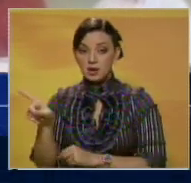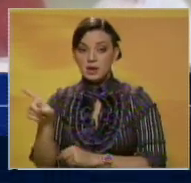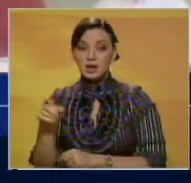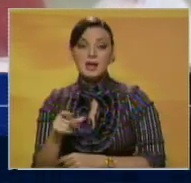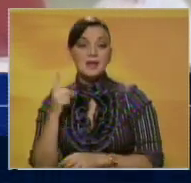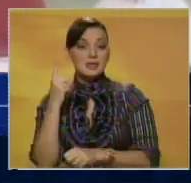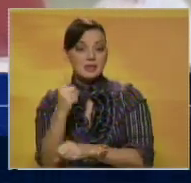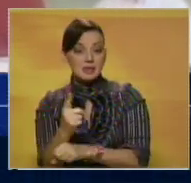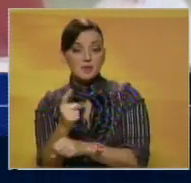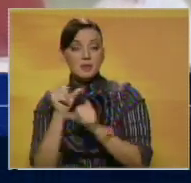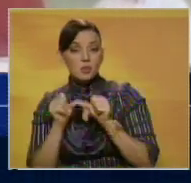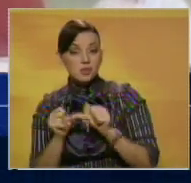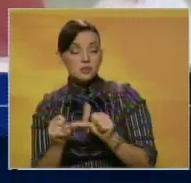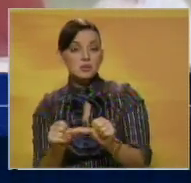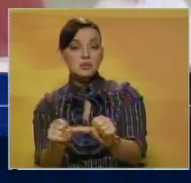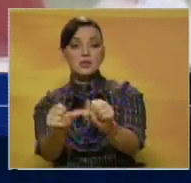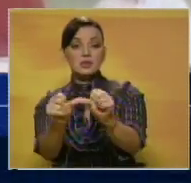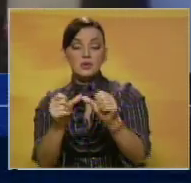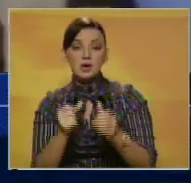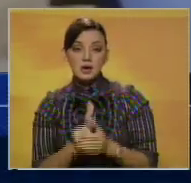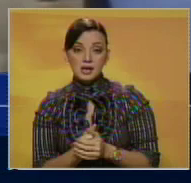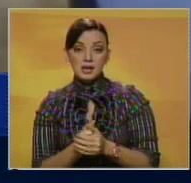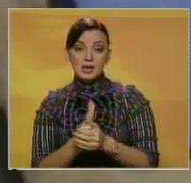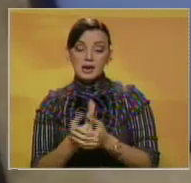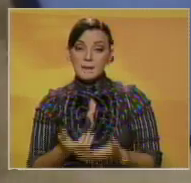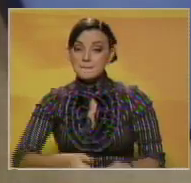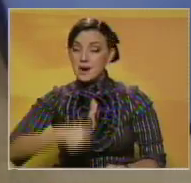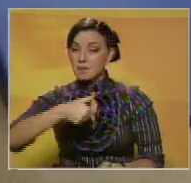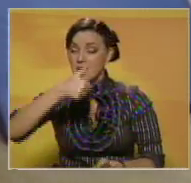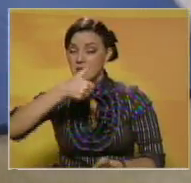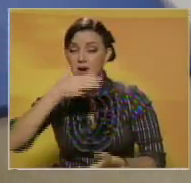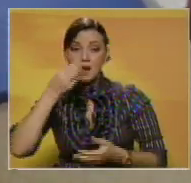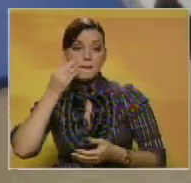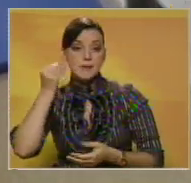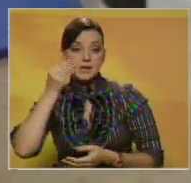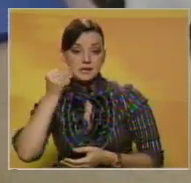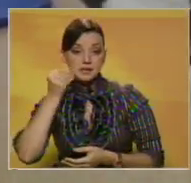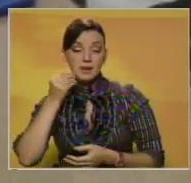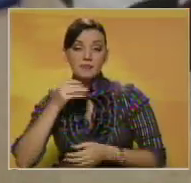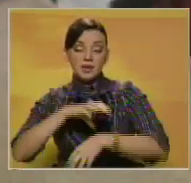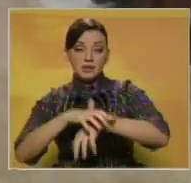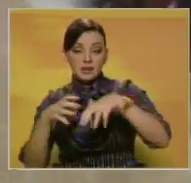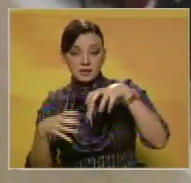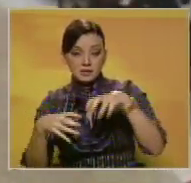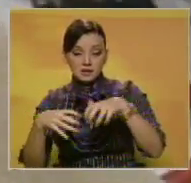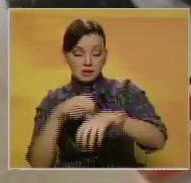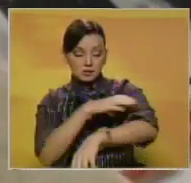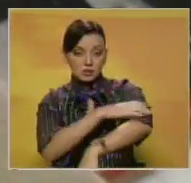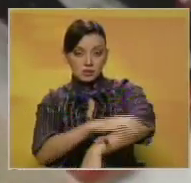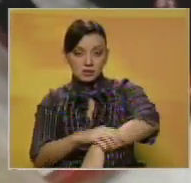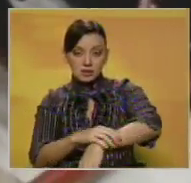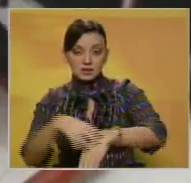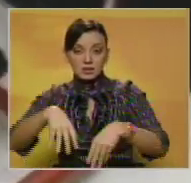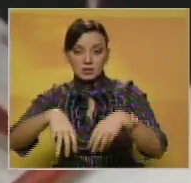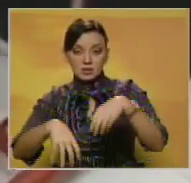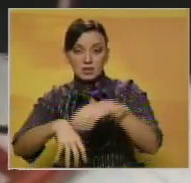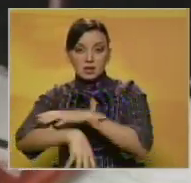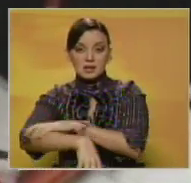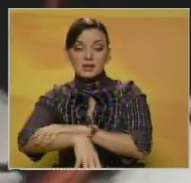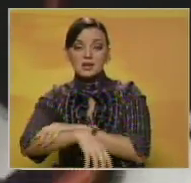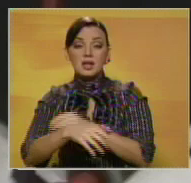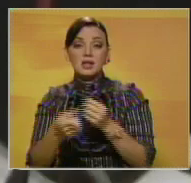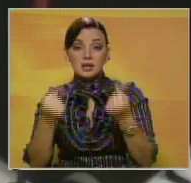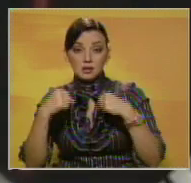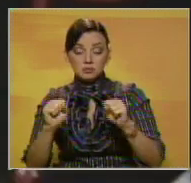seguir multiplicando esta experiencia. Terapias en el área de traumatología, entre otras especialidades, serán tratadas